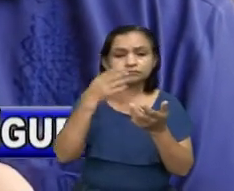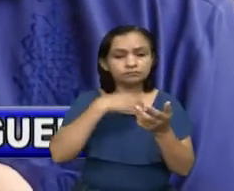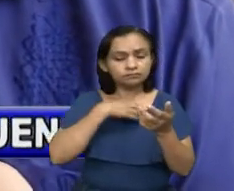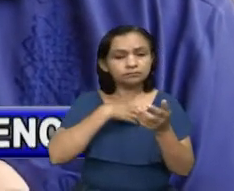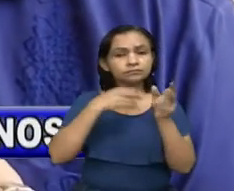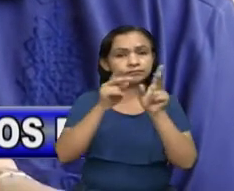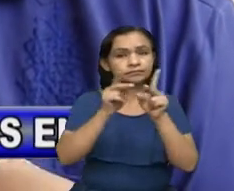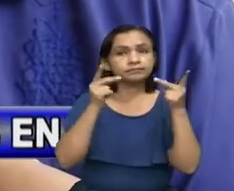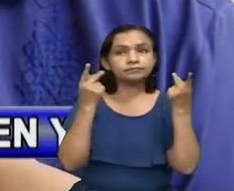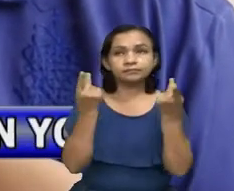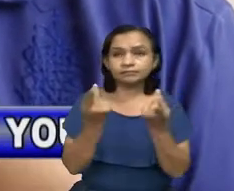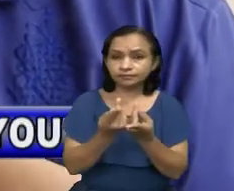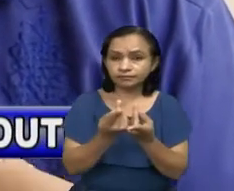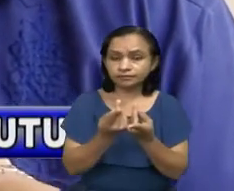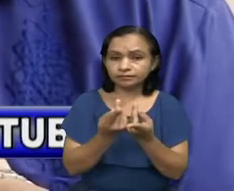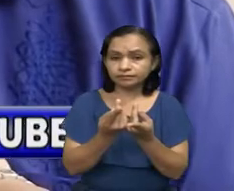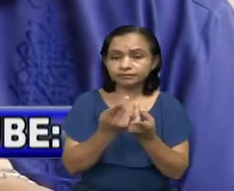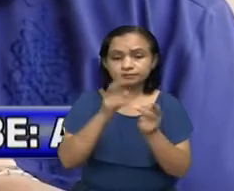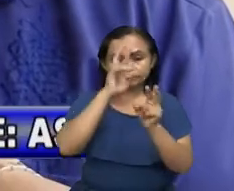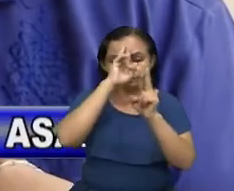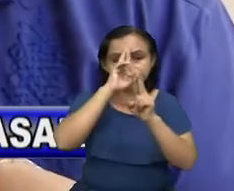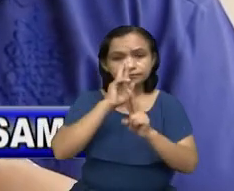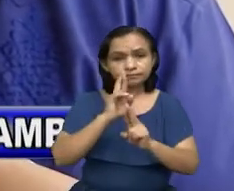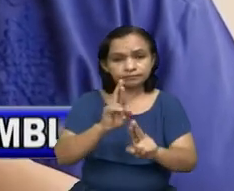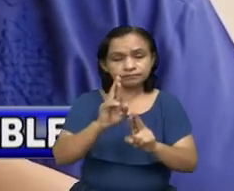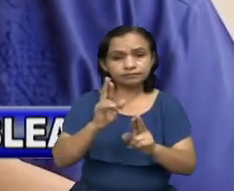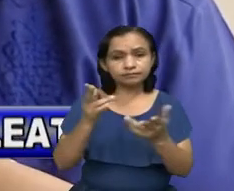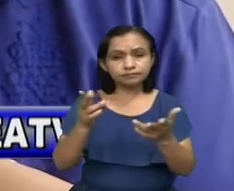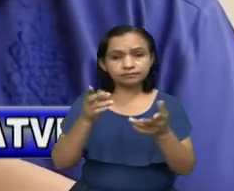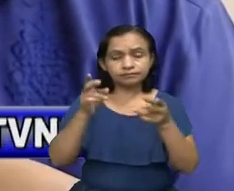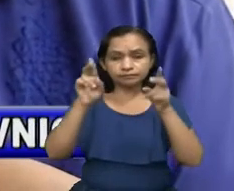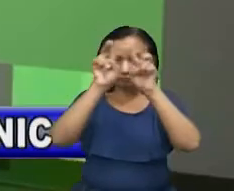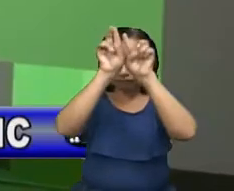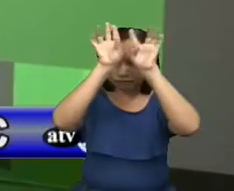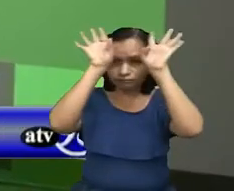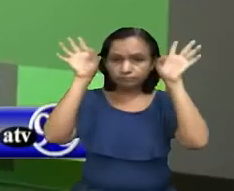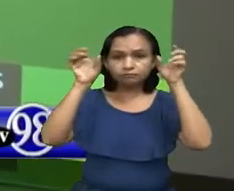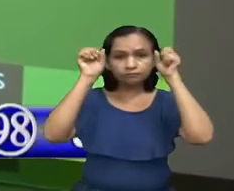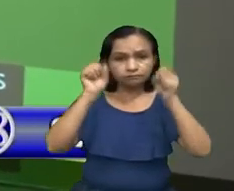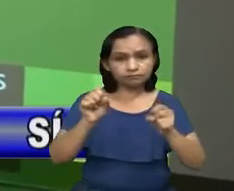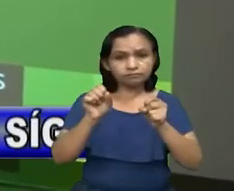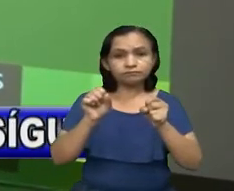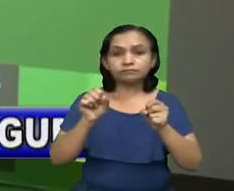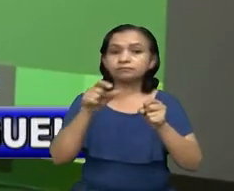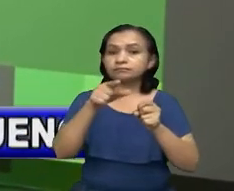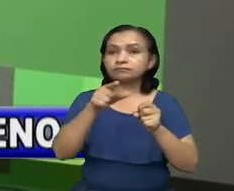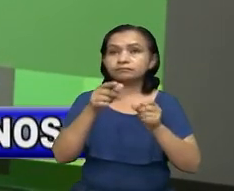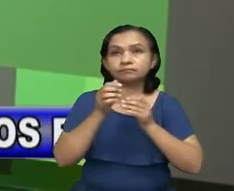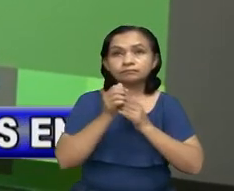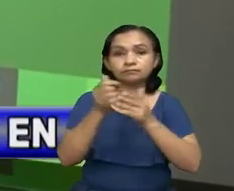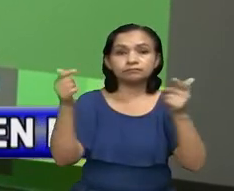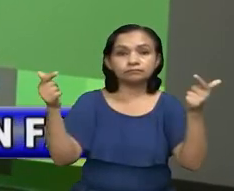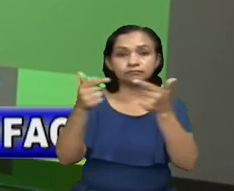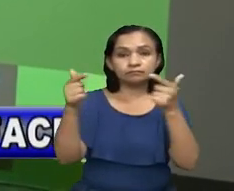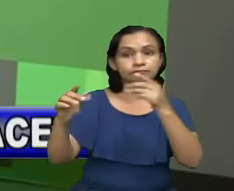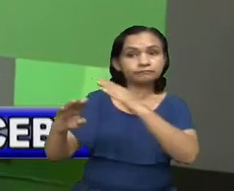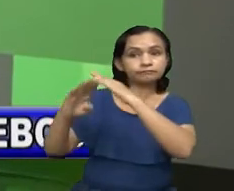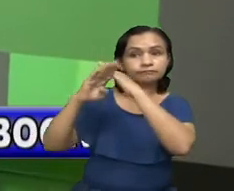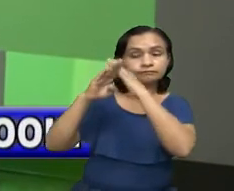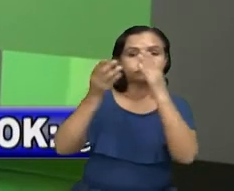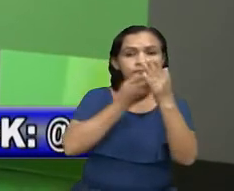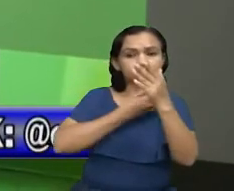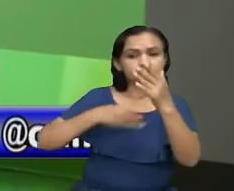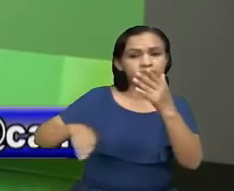eran y que se les respetara, y entonces Dirian Heng es un símbolo. El cacique Dirian Heng lideró la guerra de resistencia en contra